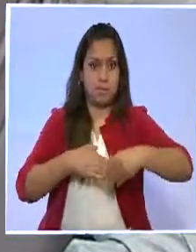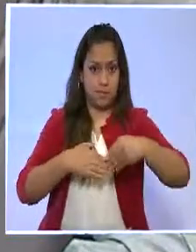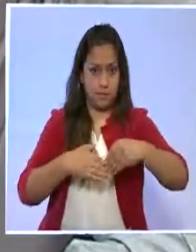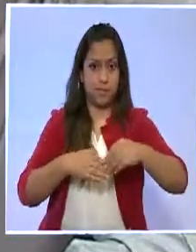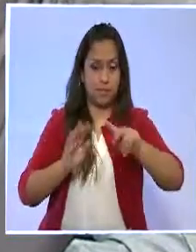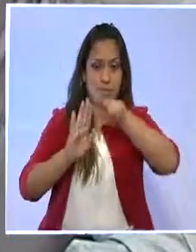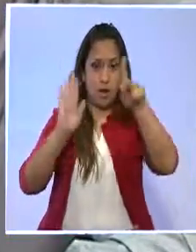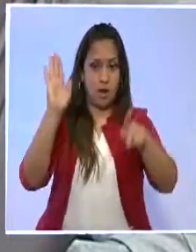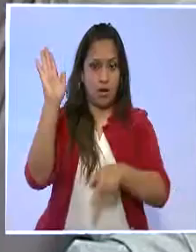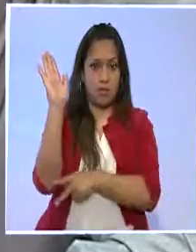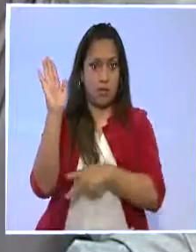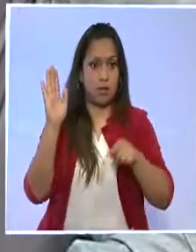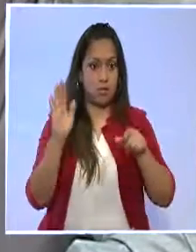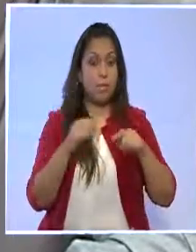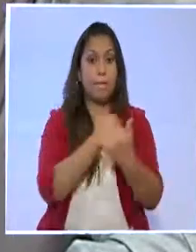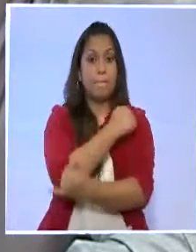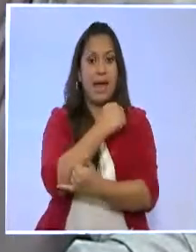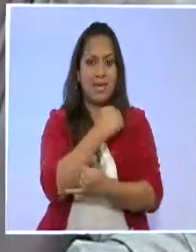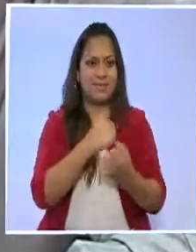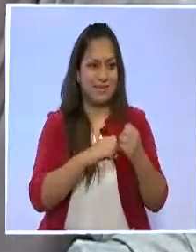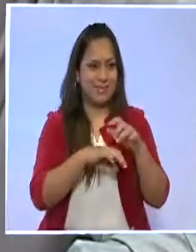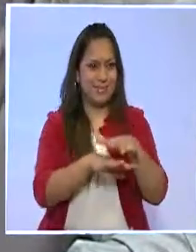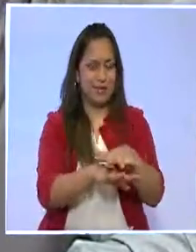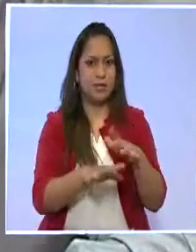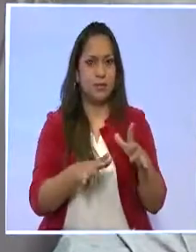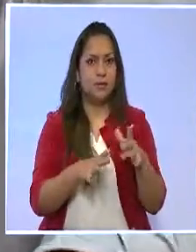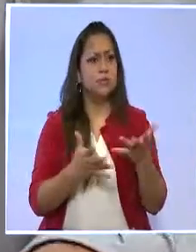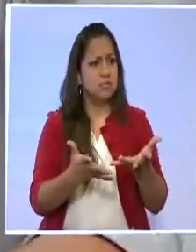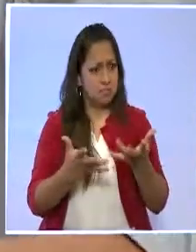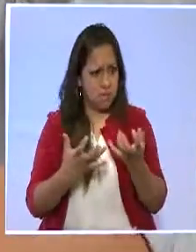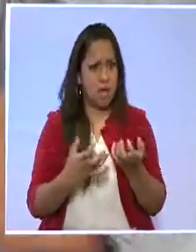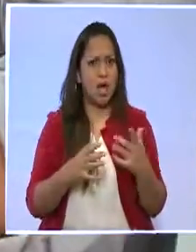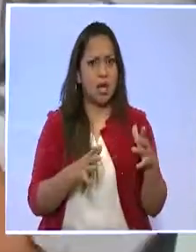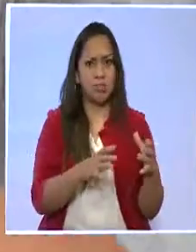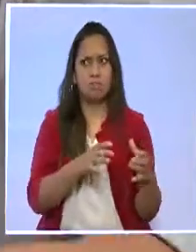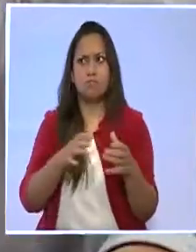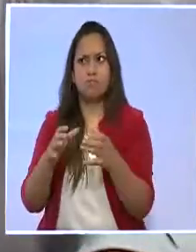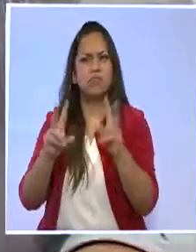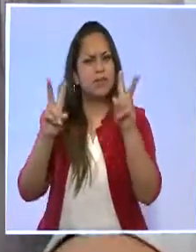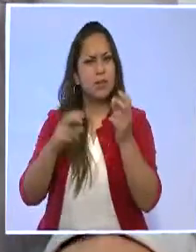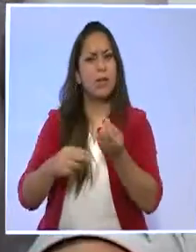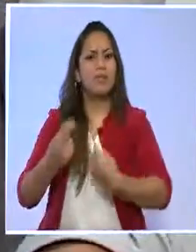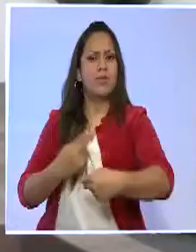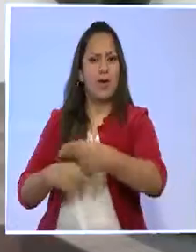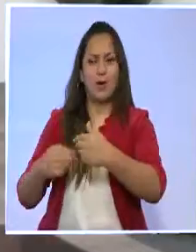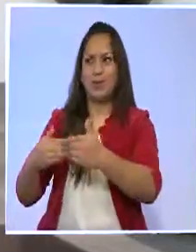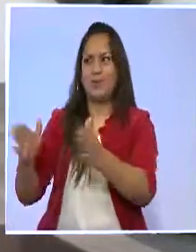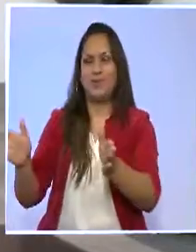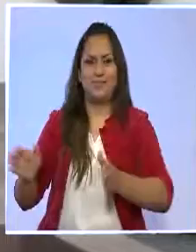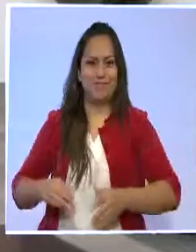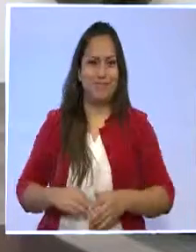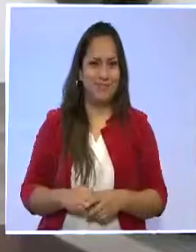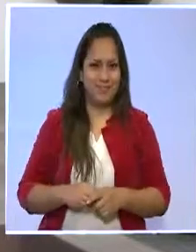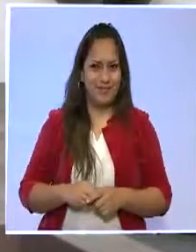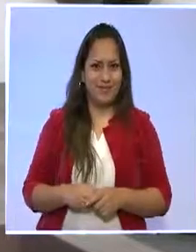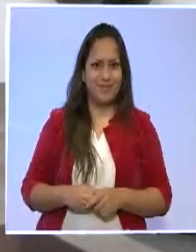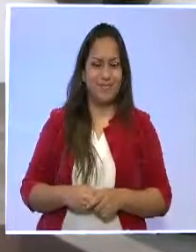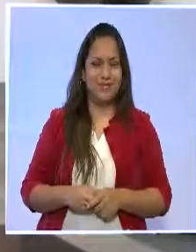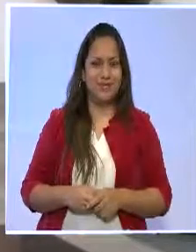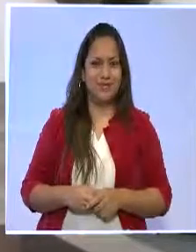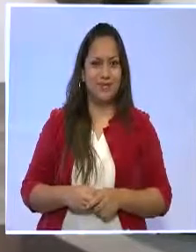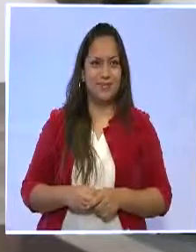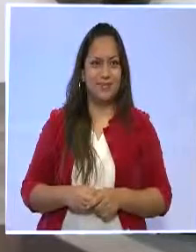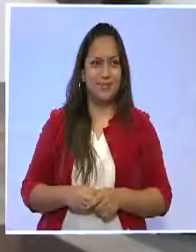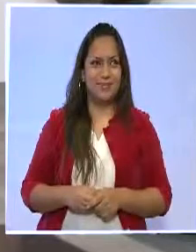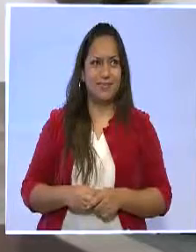lo conforman hagan lo mismo en bloque al oeste se referencia al presidente entonces cita cuando luego será mecánico con chicas nakai